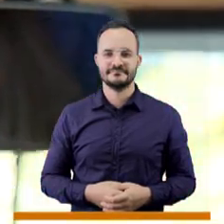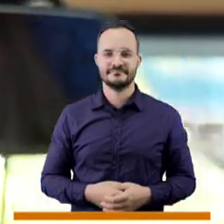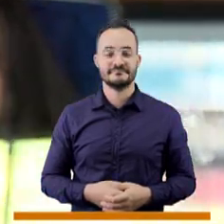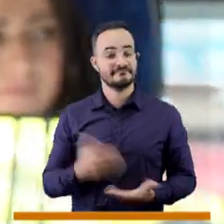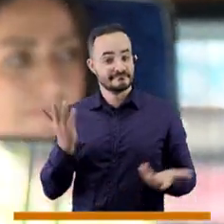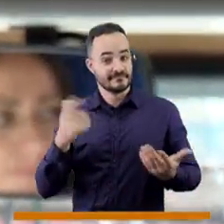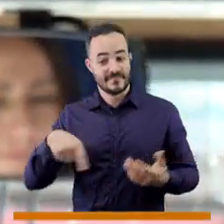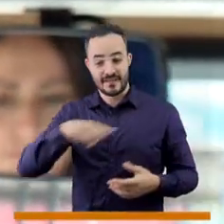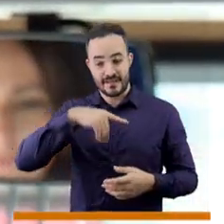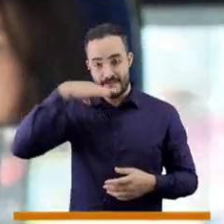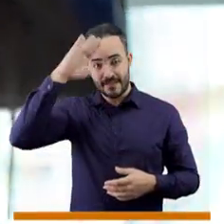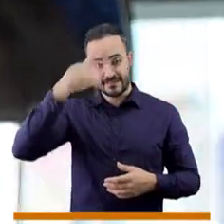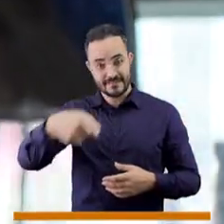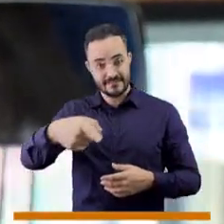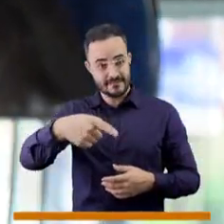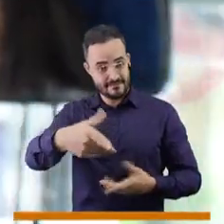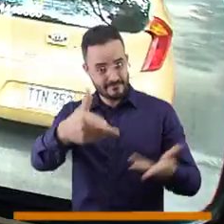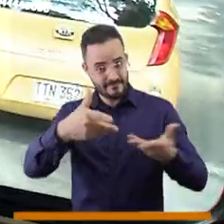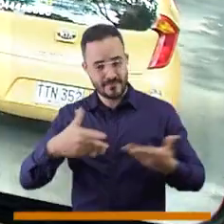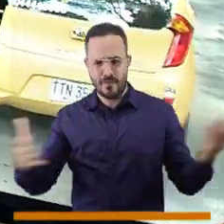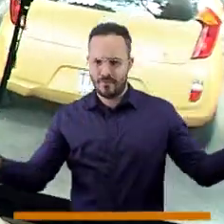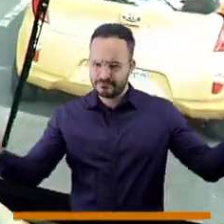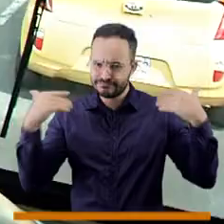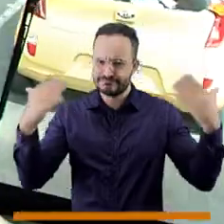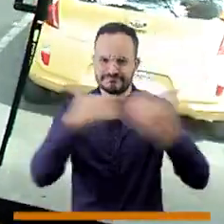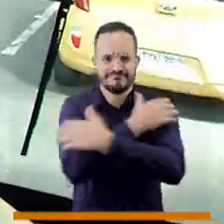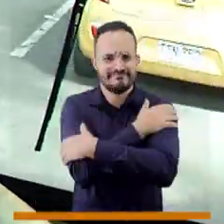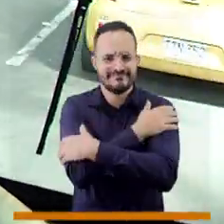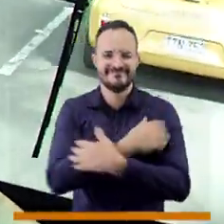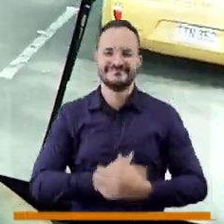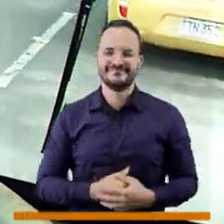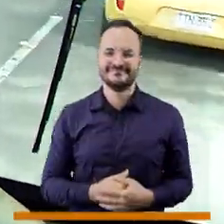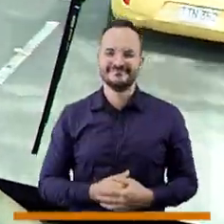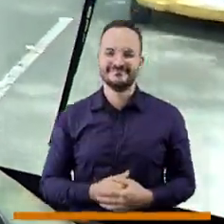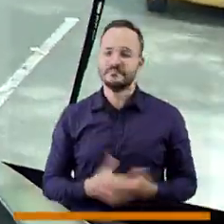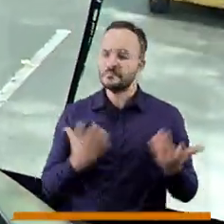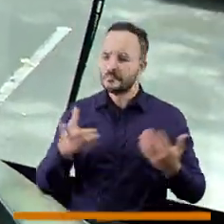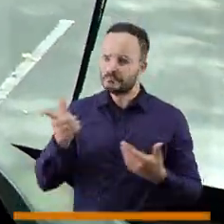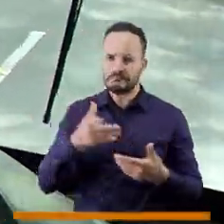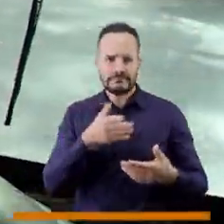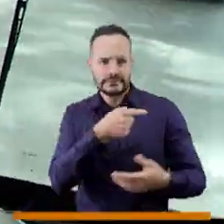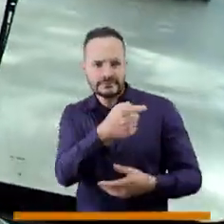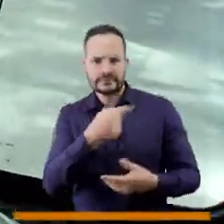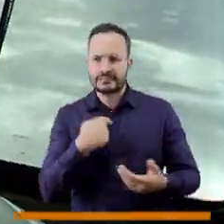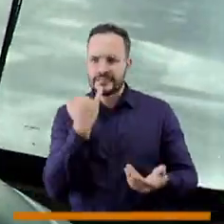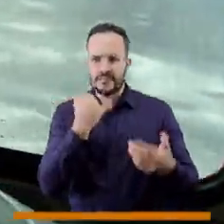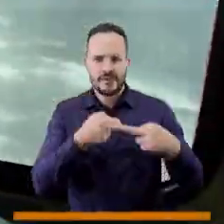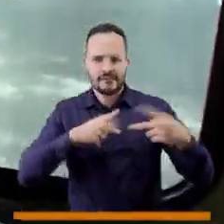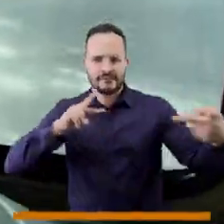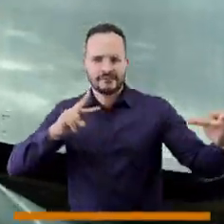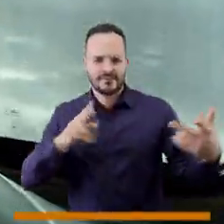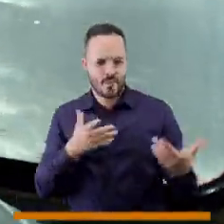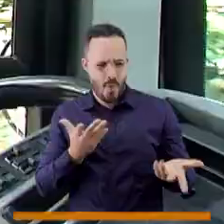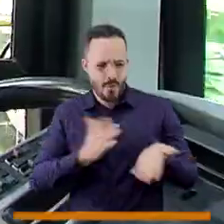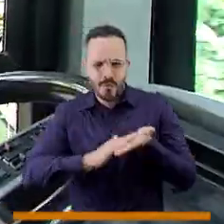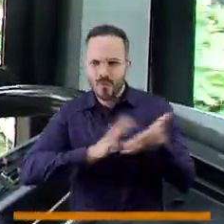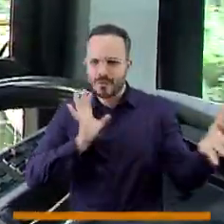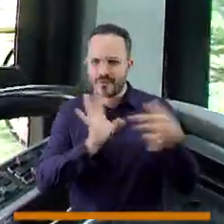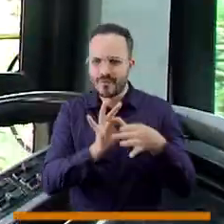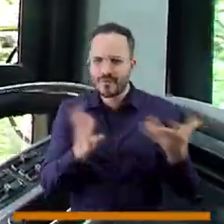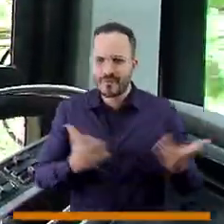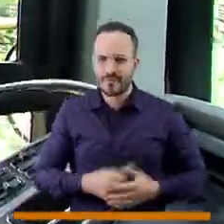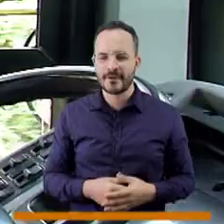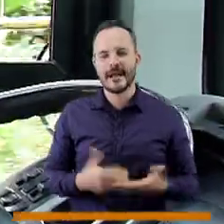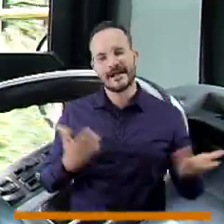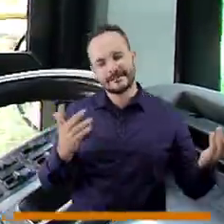los recibirá con los brazos abiertos. ¿Cómo lograron romper esa barrera idiomática? Hay dos maneras de hacerlo. Uno,